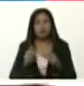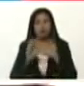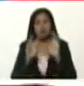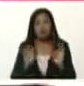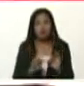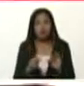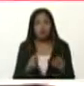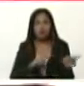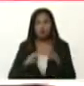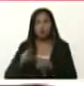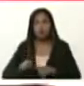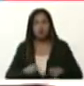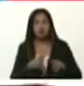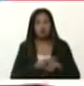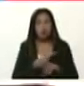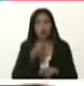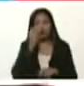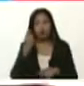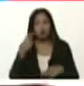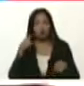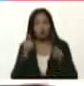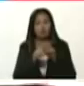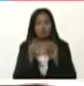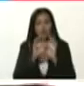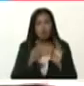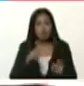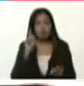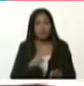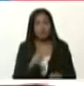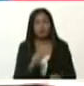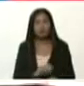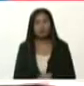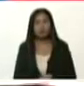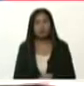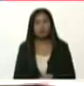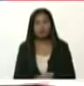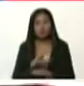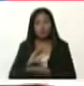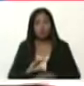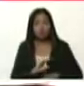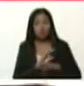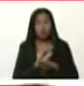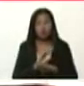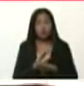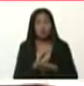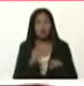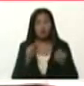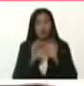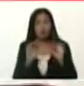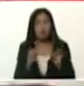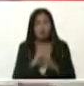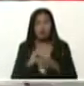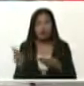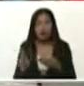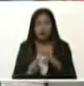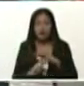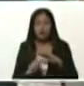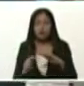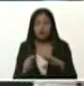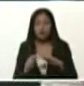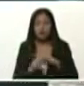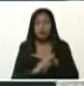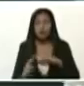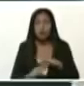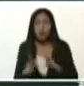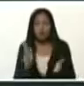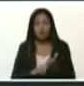en coordinación con gobernadores, gobernadoras y protectores a nivel regional. Aquí tienen aprobación de la